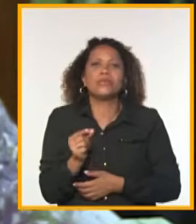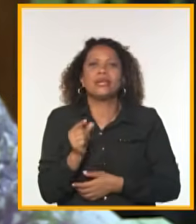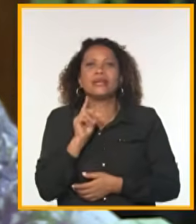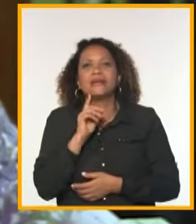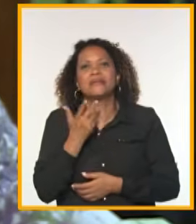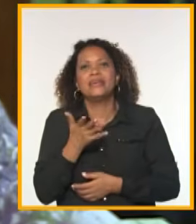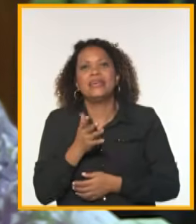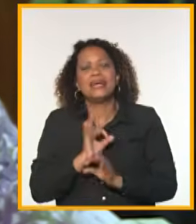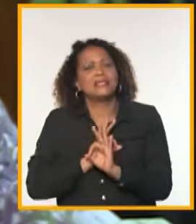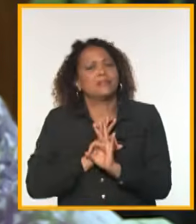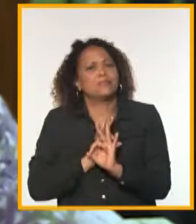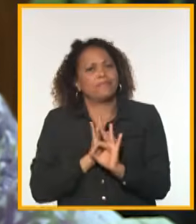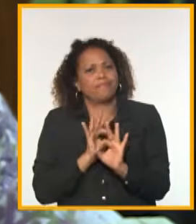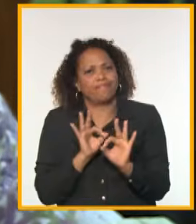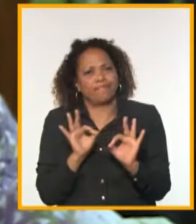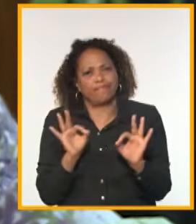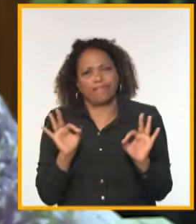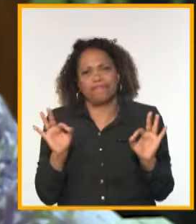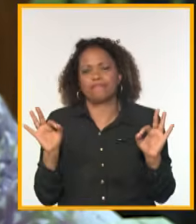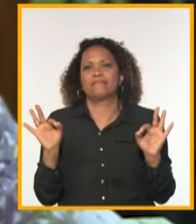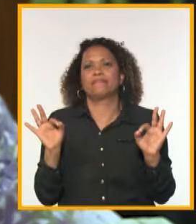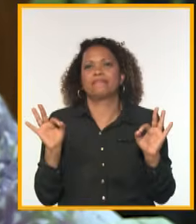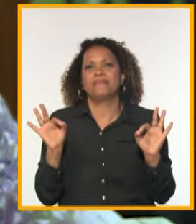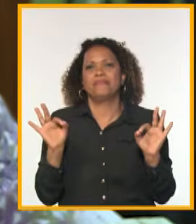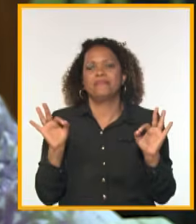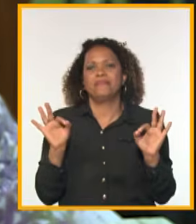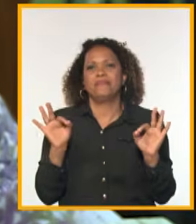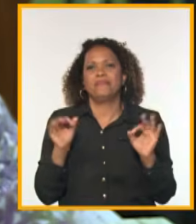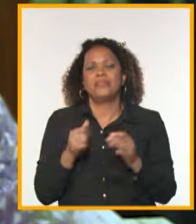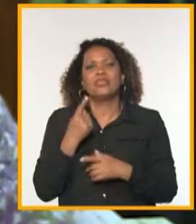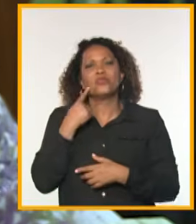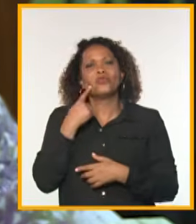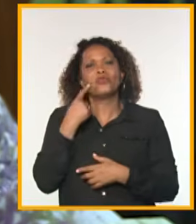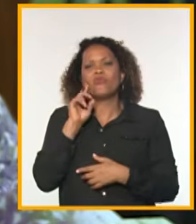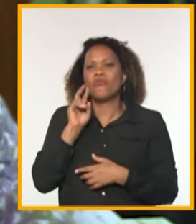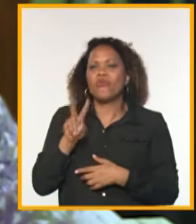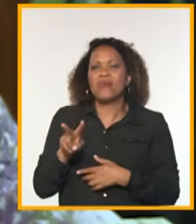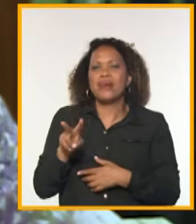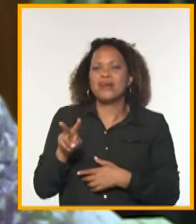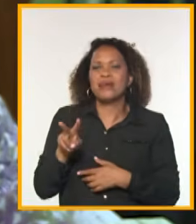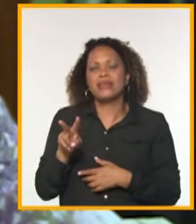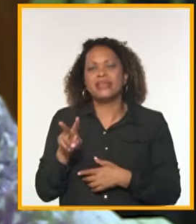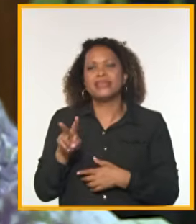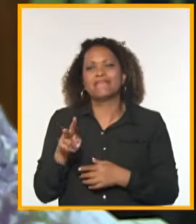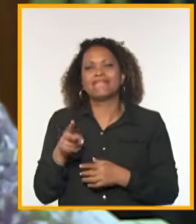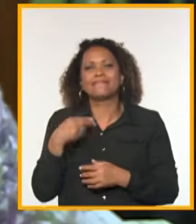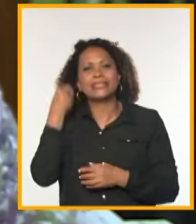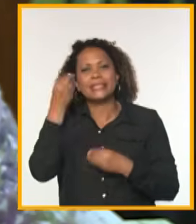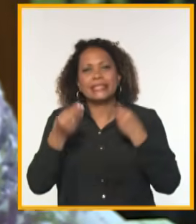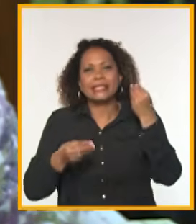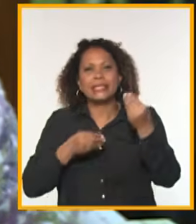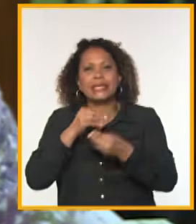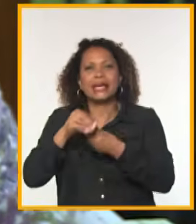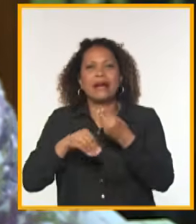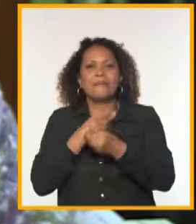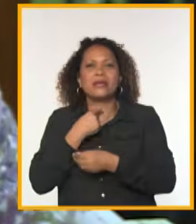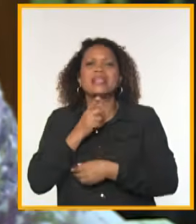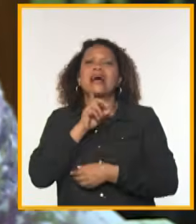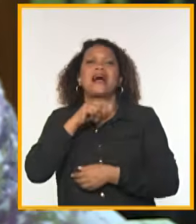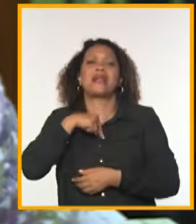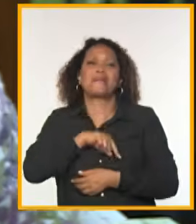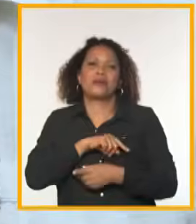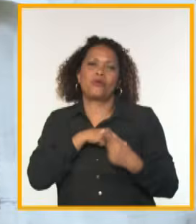tan especiales, que transforma, como digo yo, las almas y los